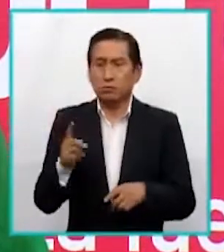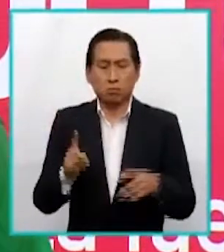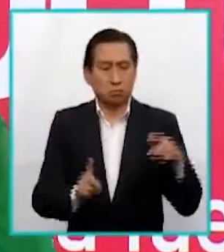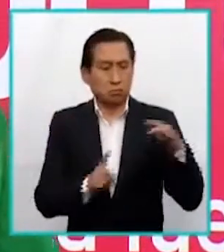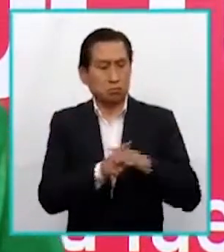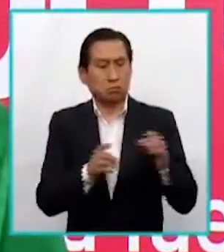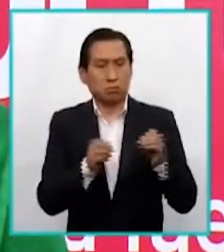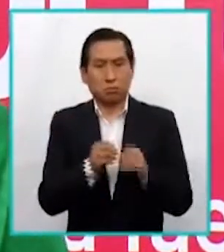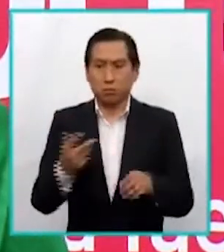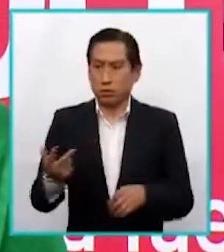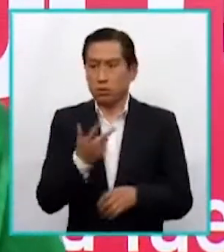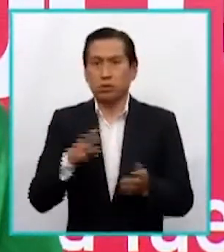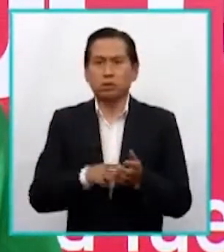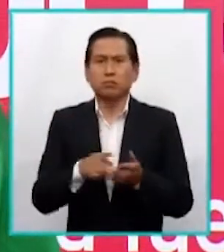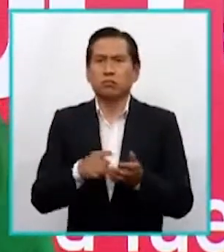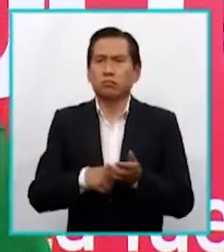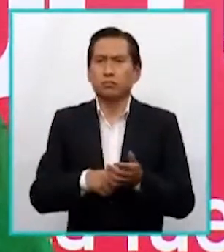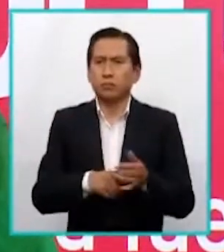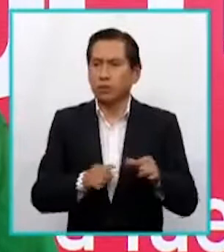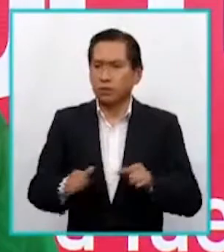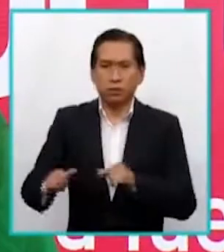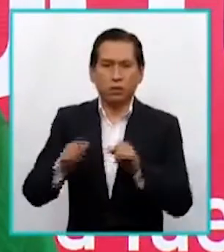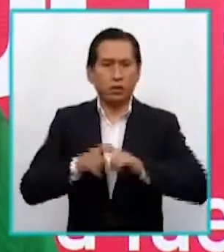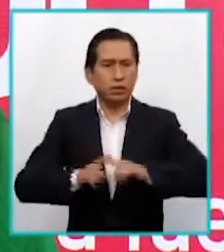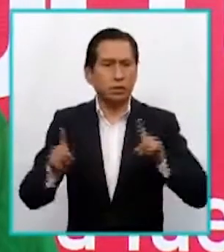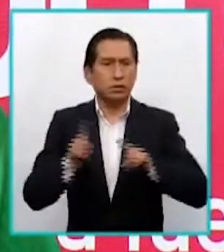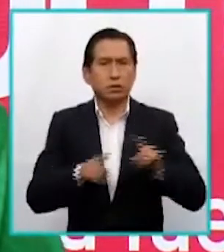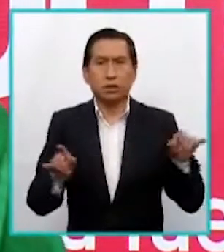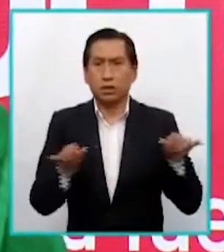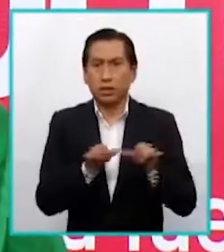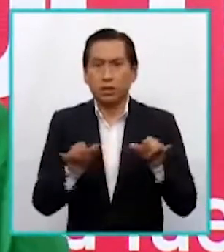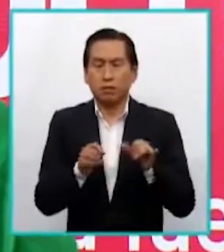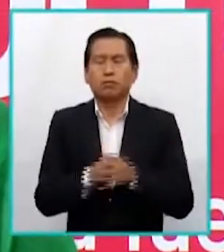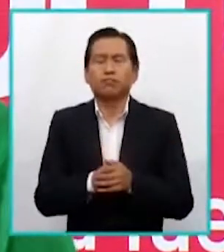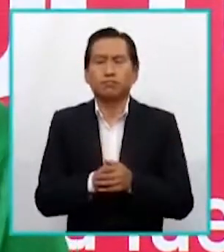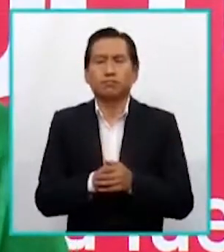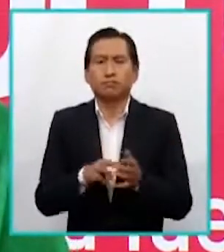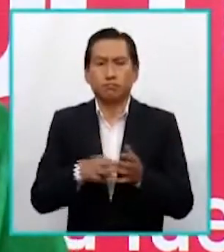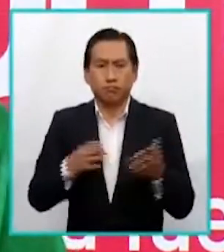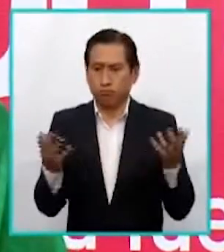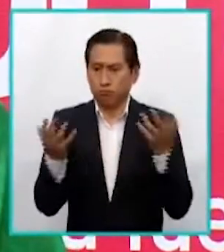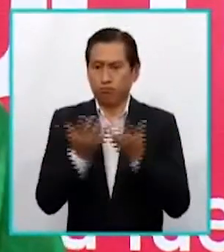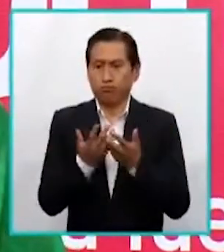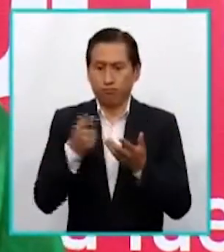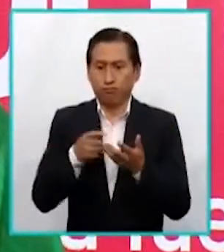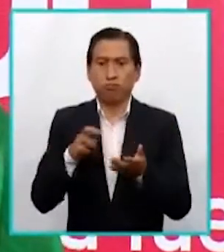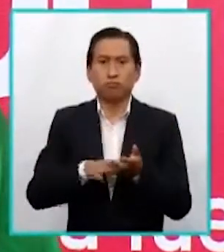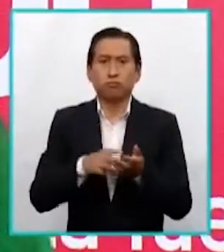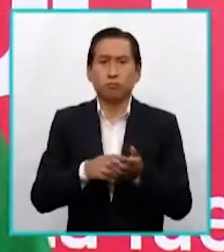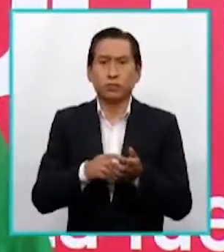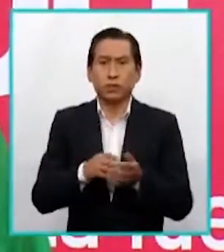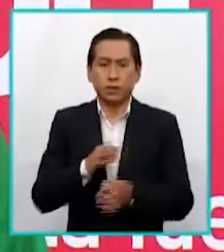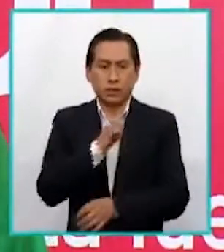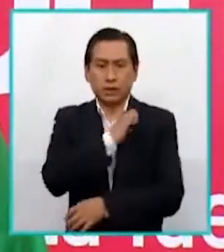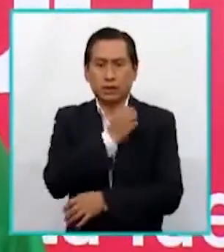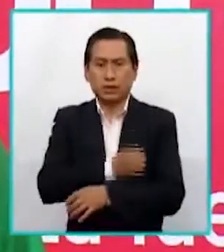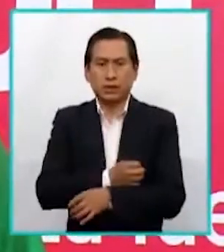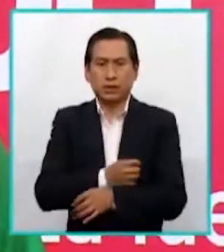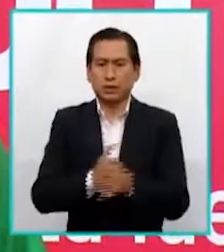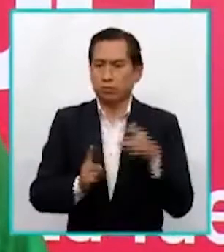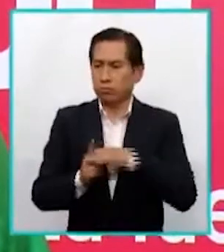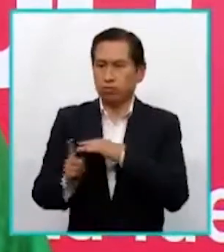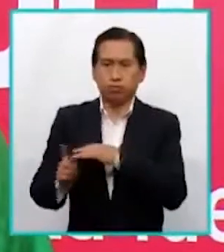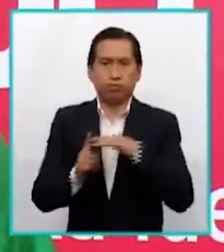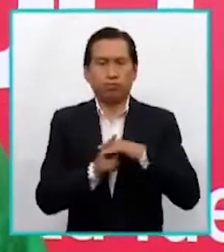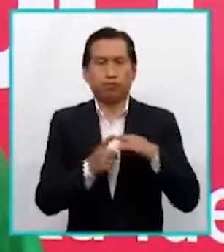Gerson, es algo completamente igual, distinto, porque es un ensamble que se forma a partir de una energía súper mágica.